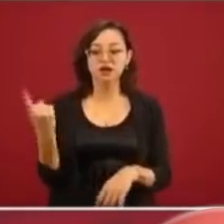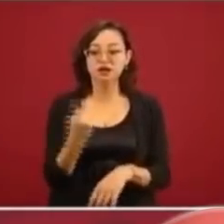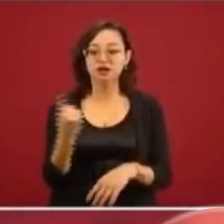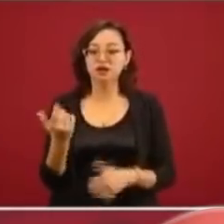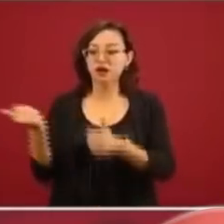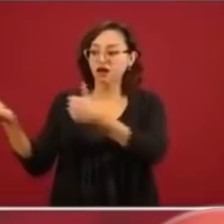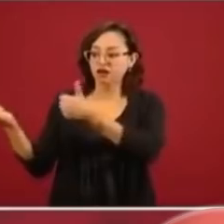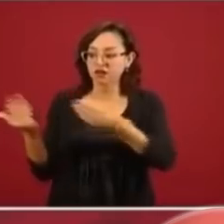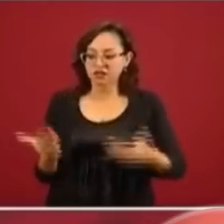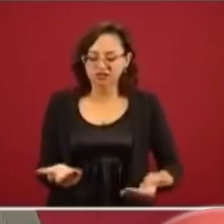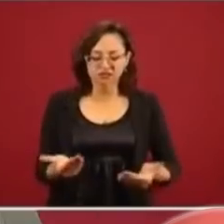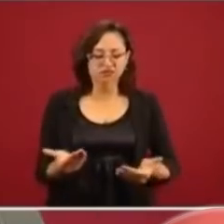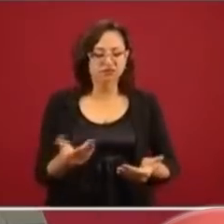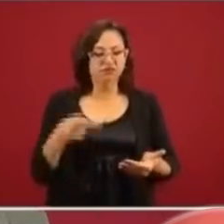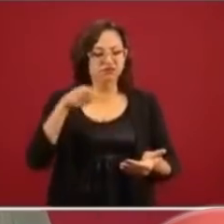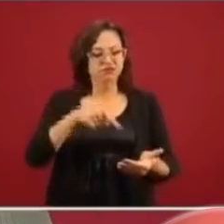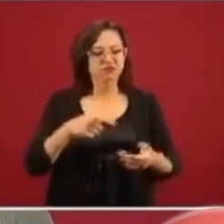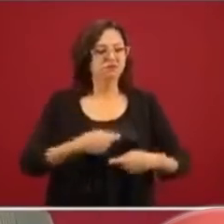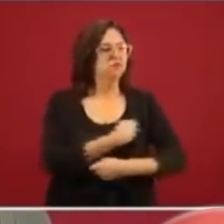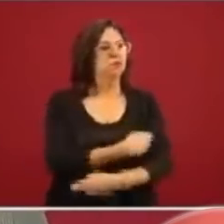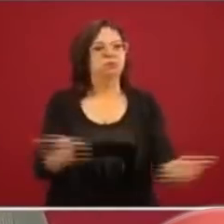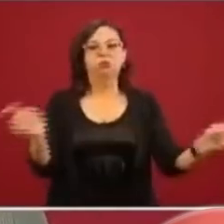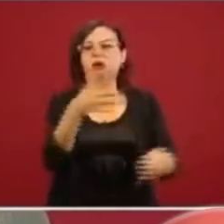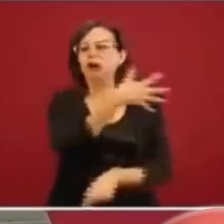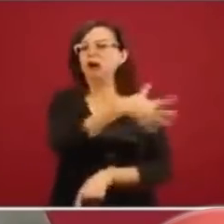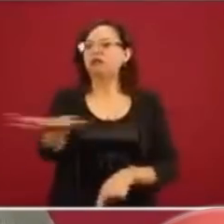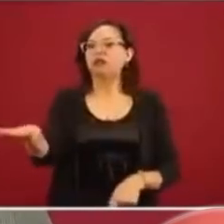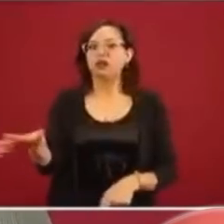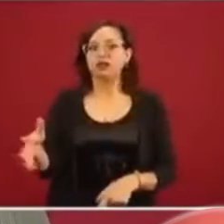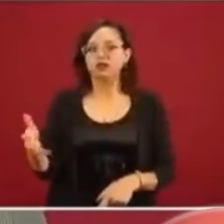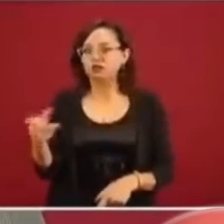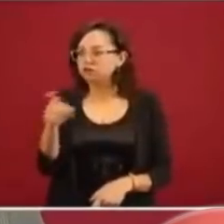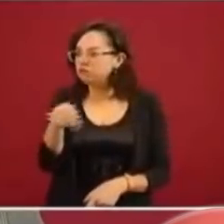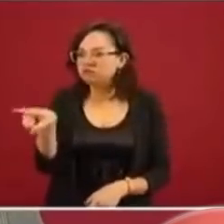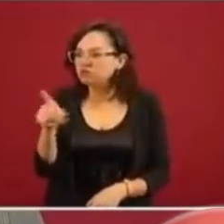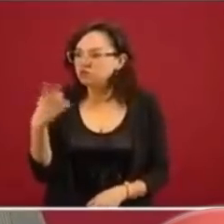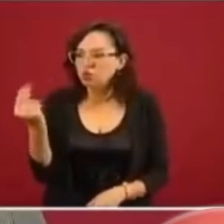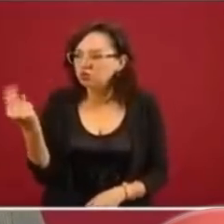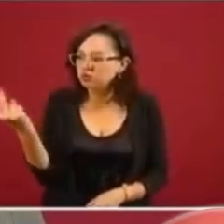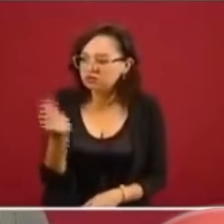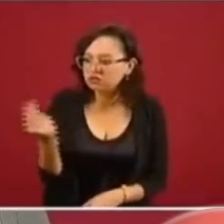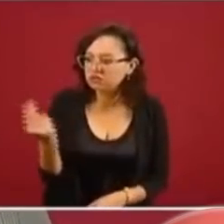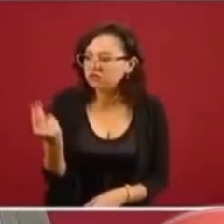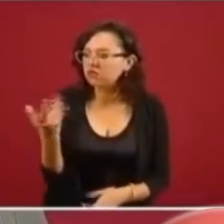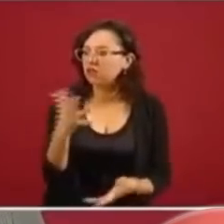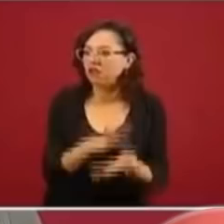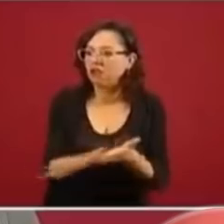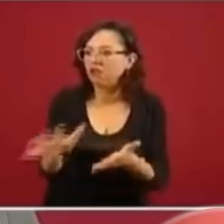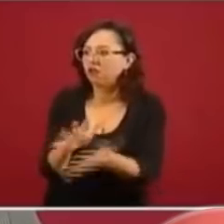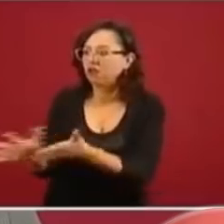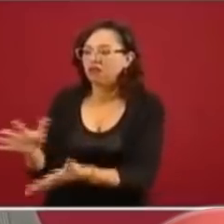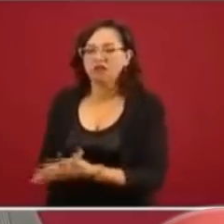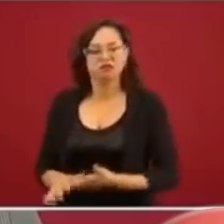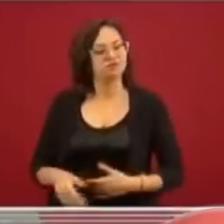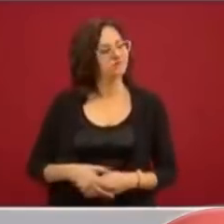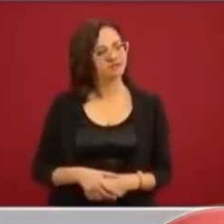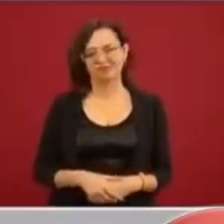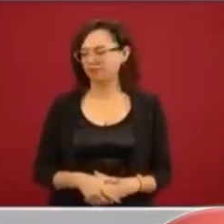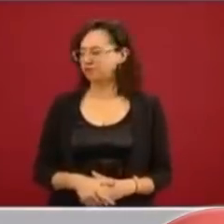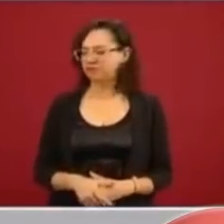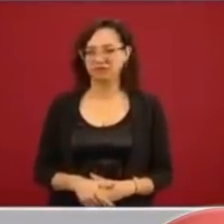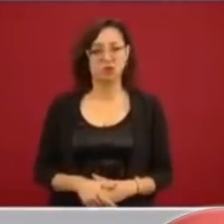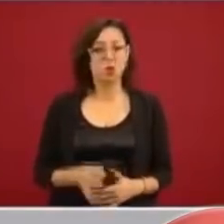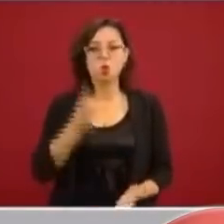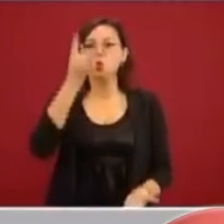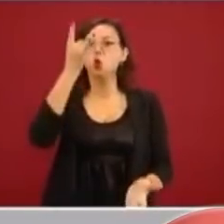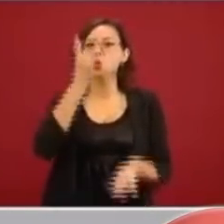la gente que no los necesita, pues va a mermar lo que estamos obteniendo. No se necesitan más que en las condiciones